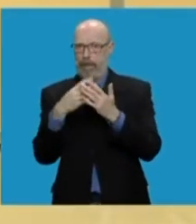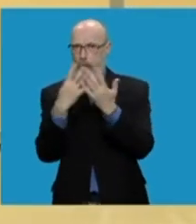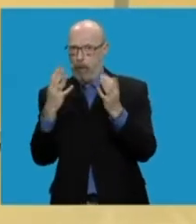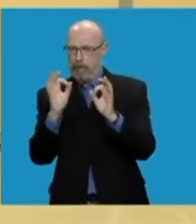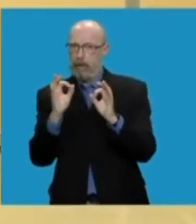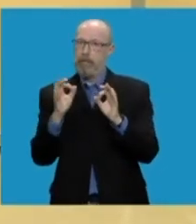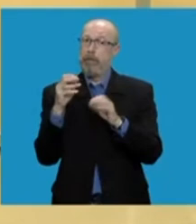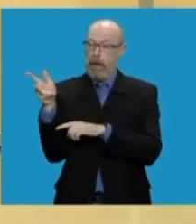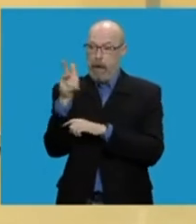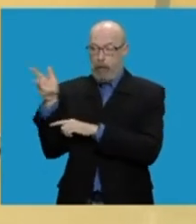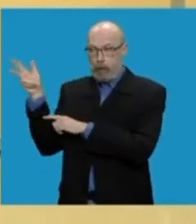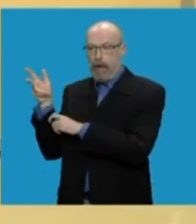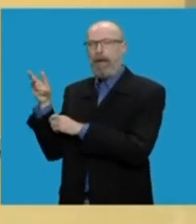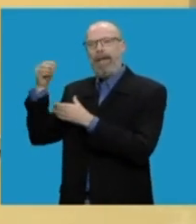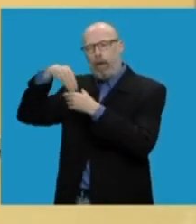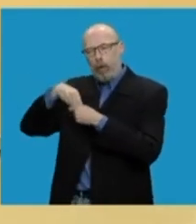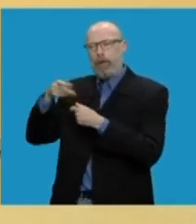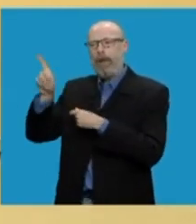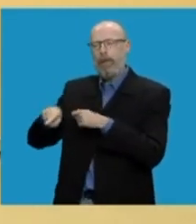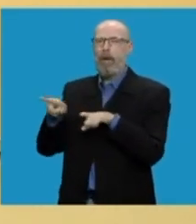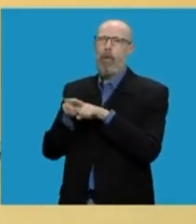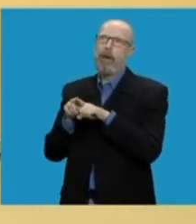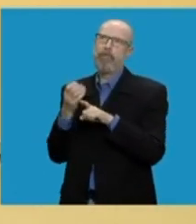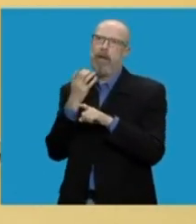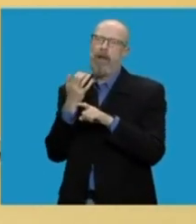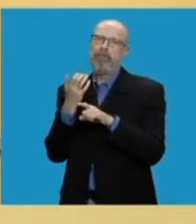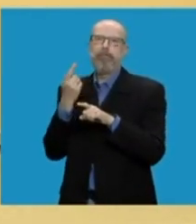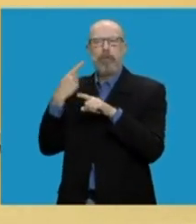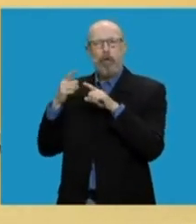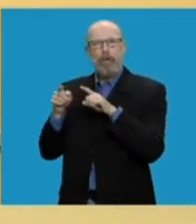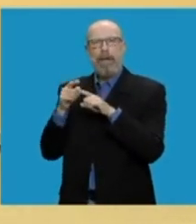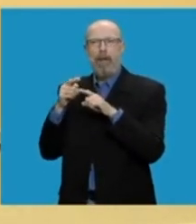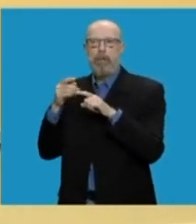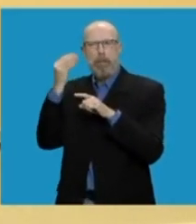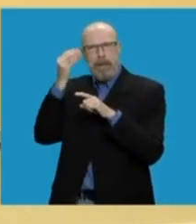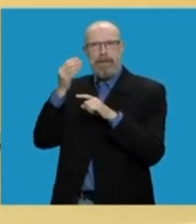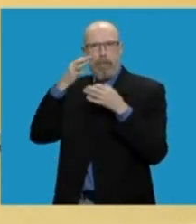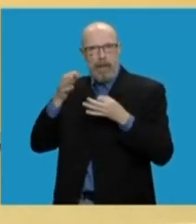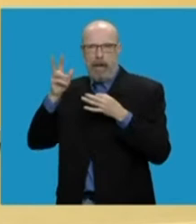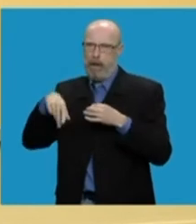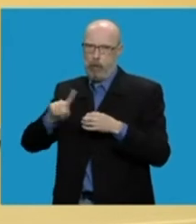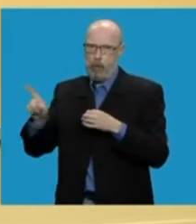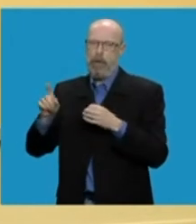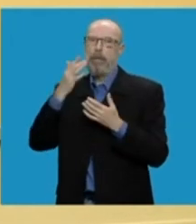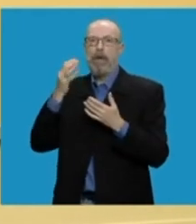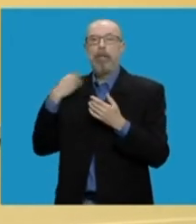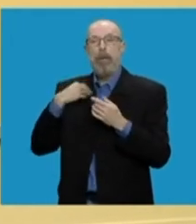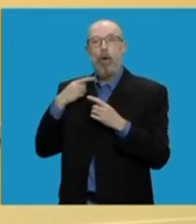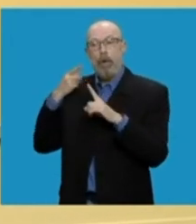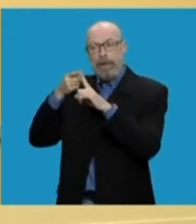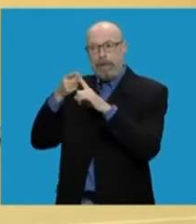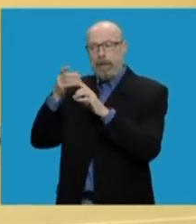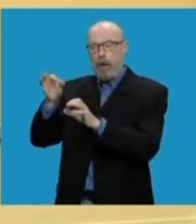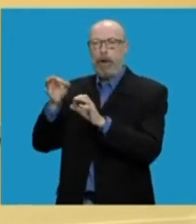sobre un supuesto bulo que la prensa llegó a considerar incluso cierto, que es el intento de matar a Franco en Ponferrada durante el